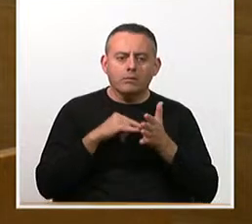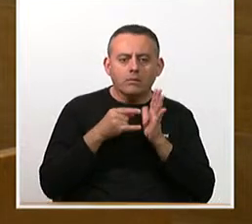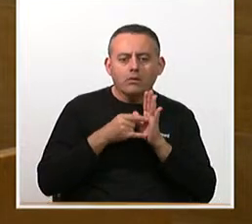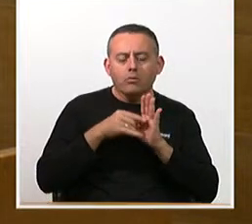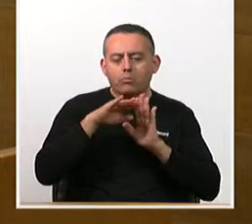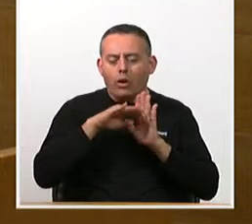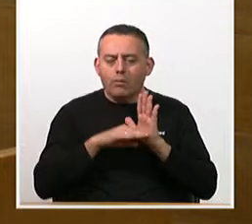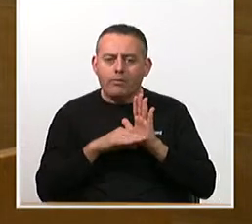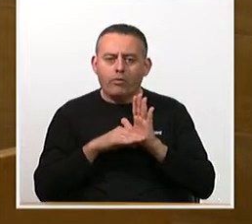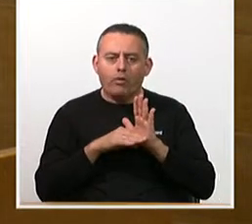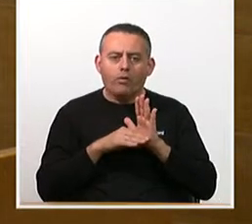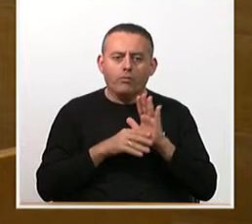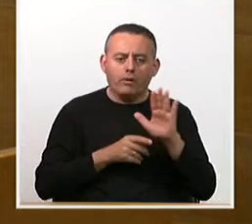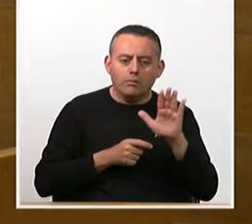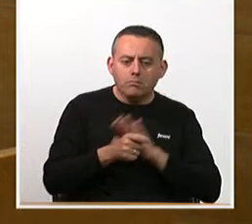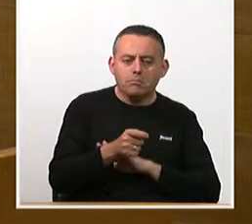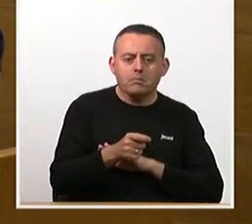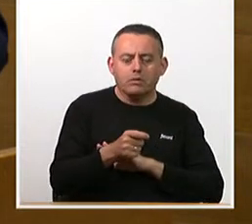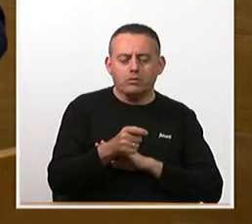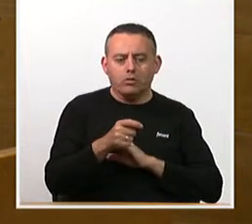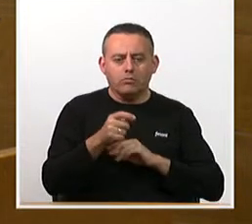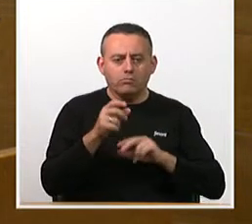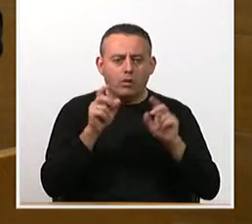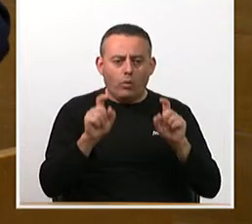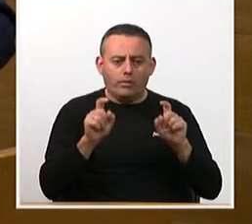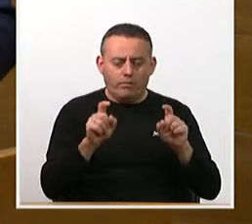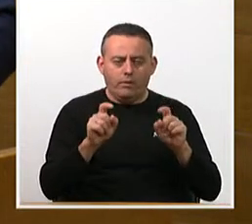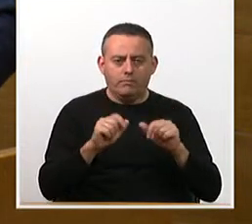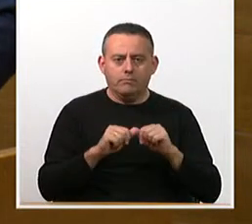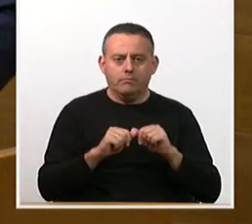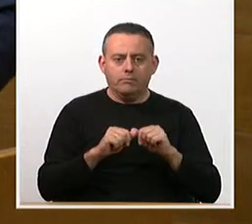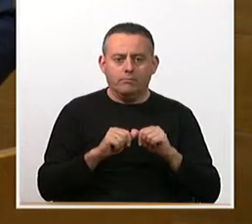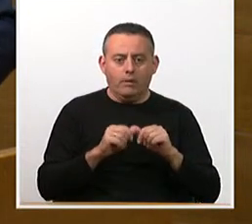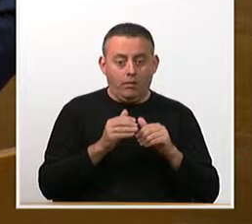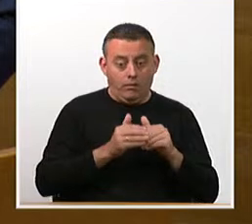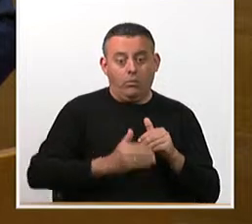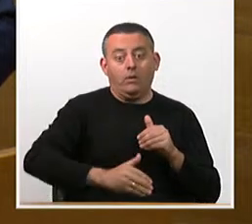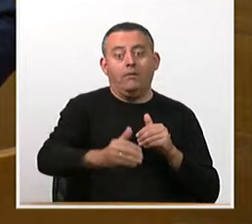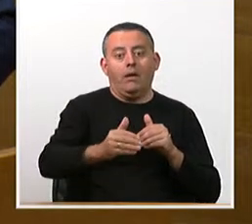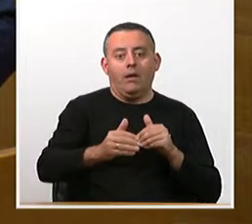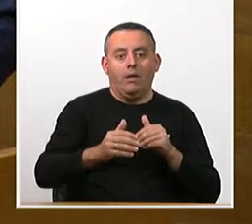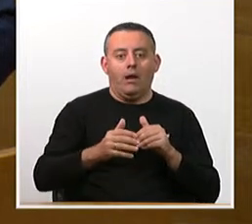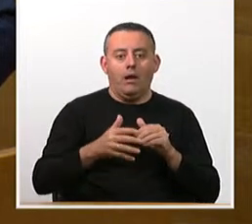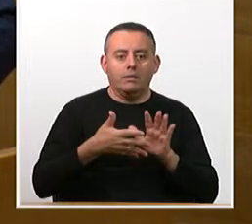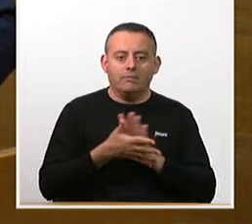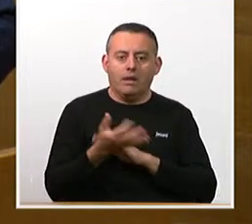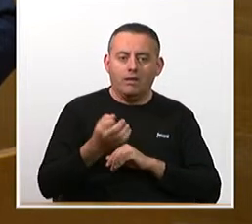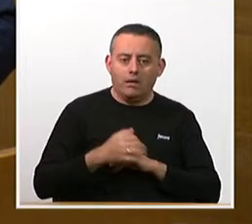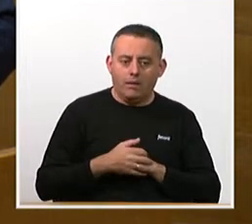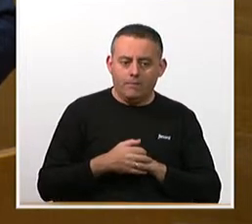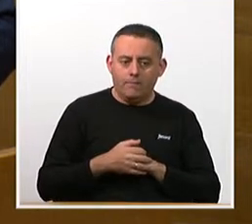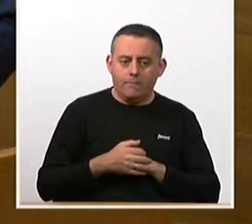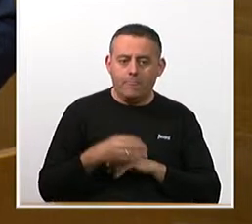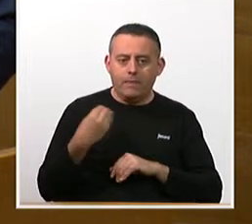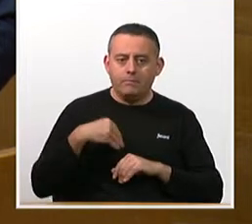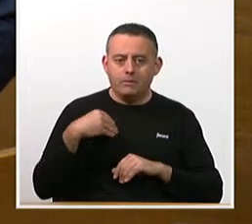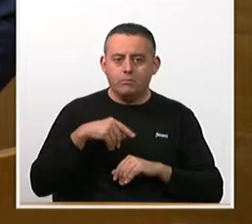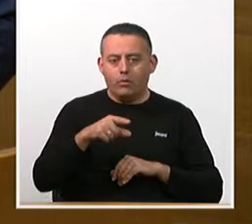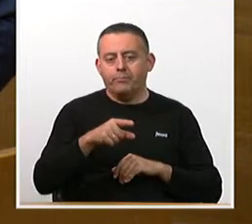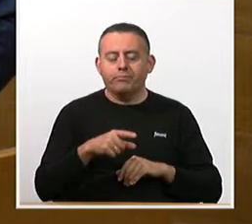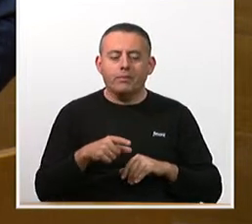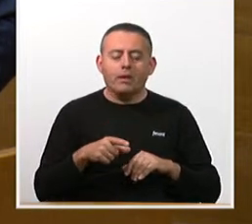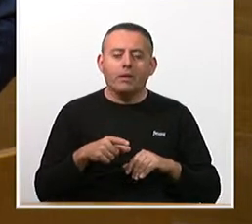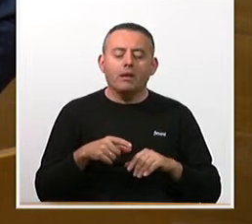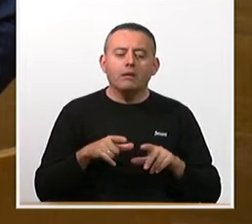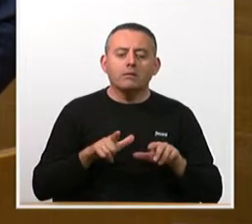educativa que por su trascendencia y alcance parece exceder de lo que debe considerarse un despacho ordinario